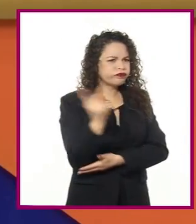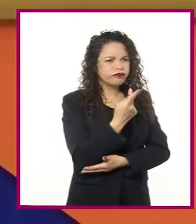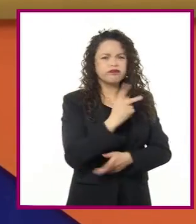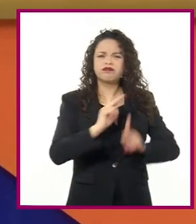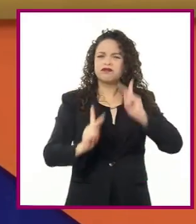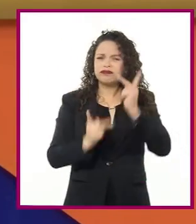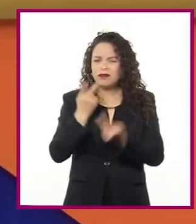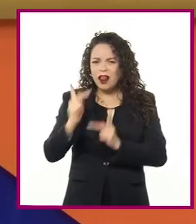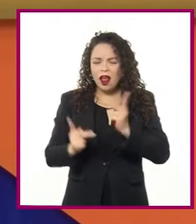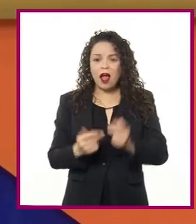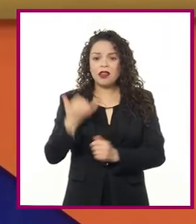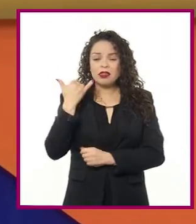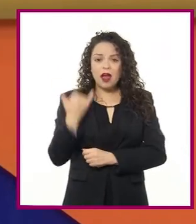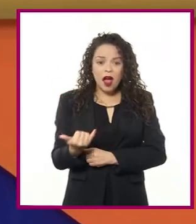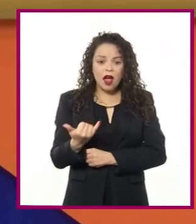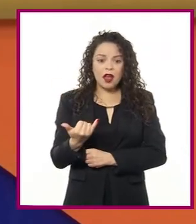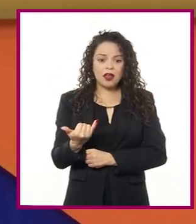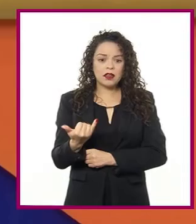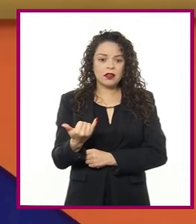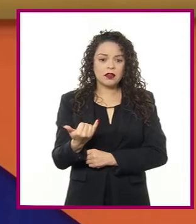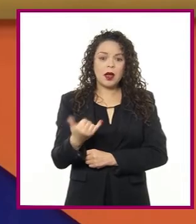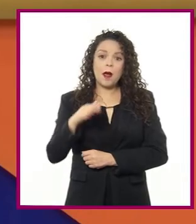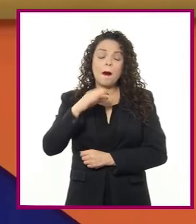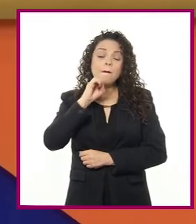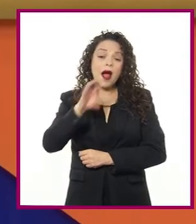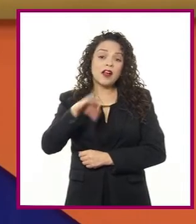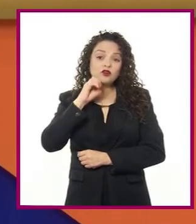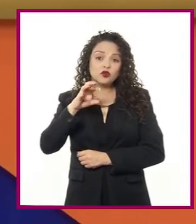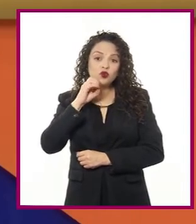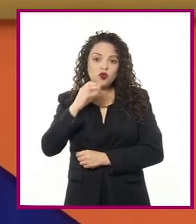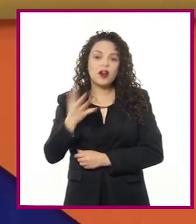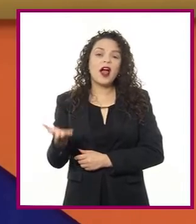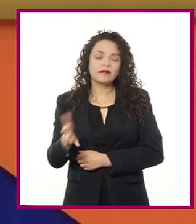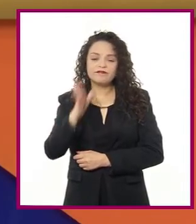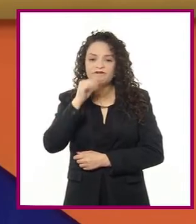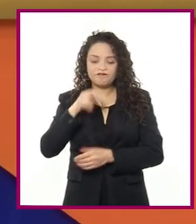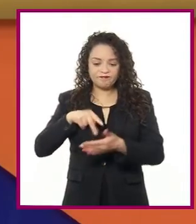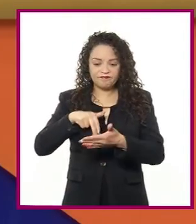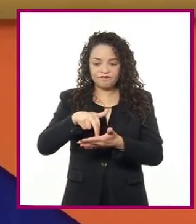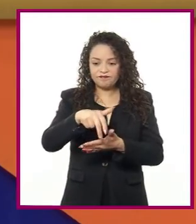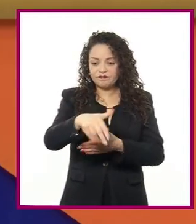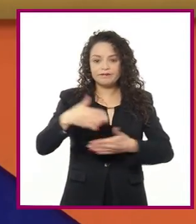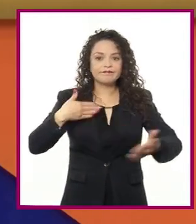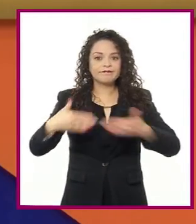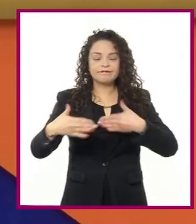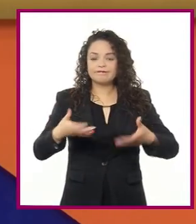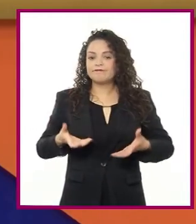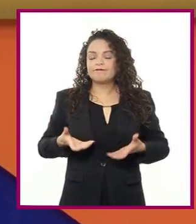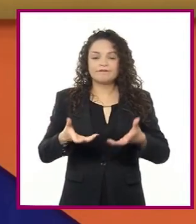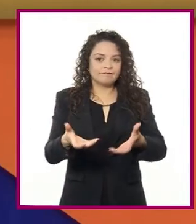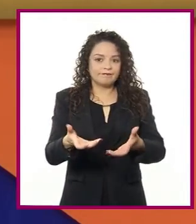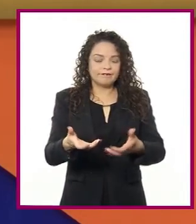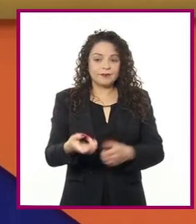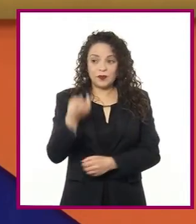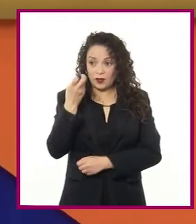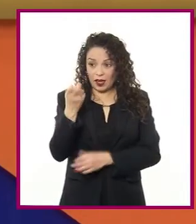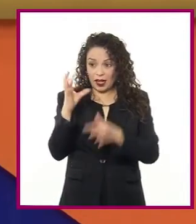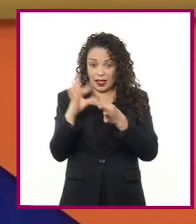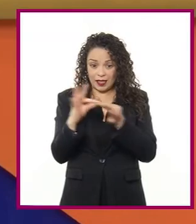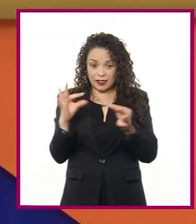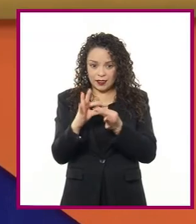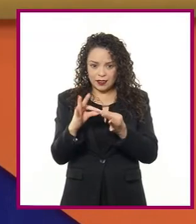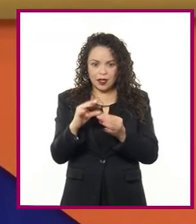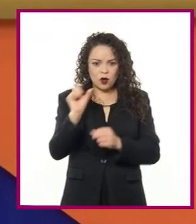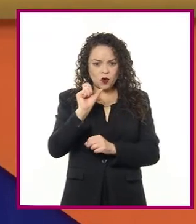por supuesto, la basura obstruyendo las calles. Con esta descripción, los espacios que había imaginado durante